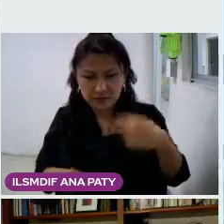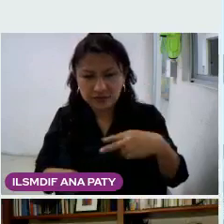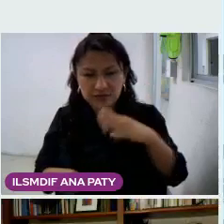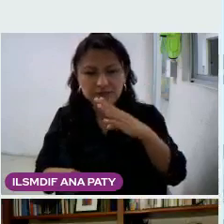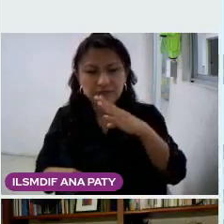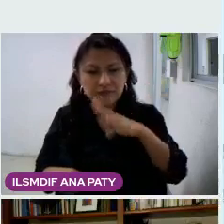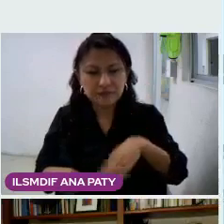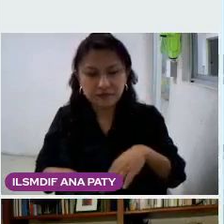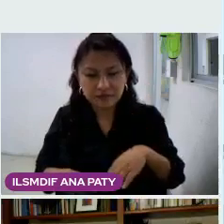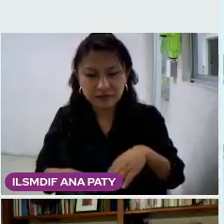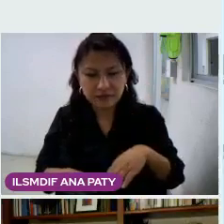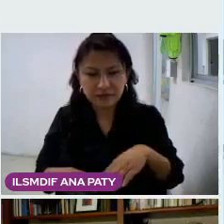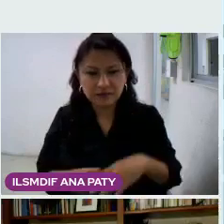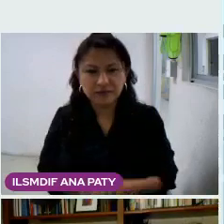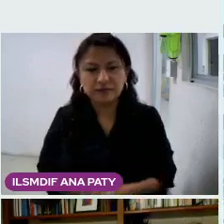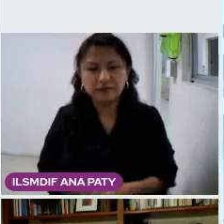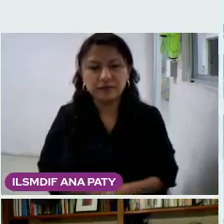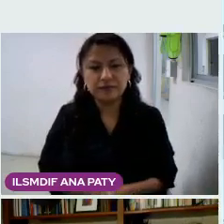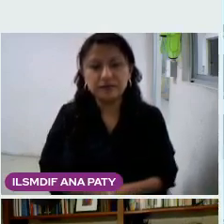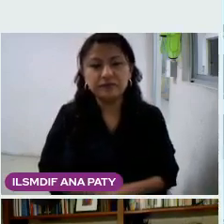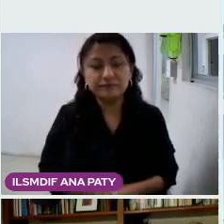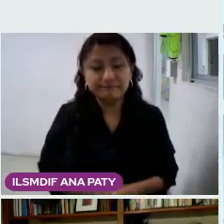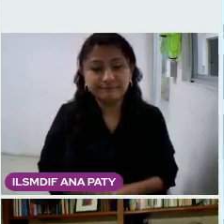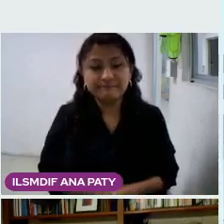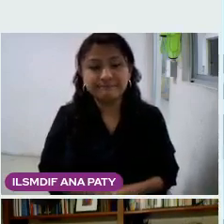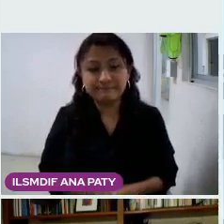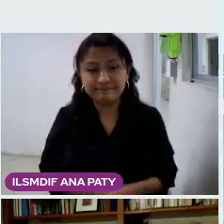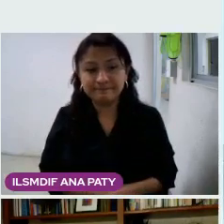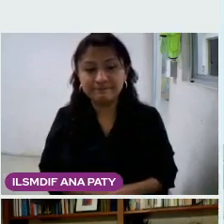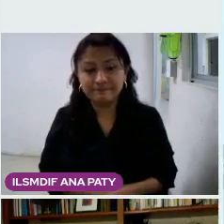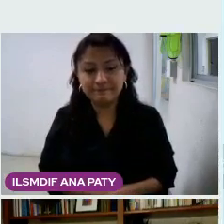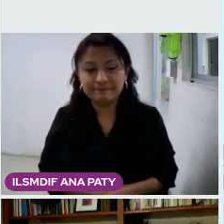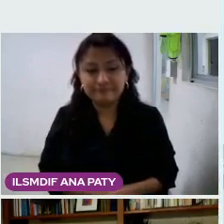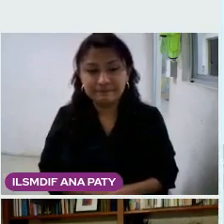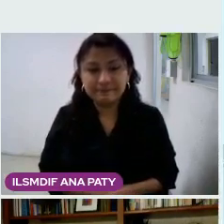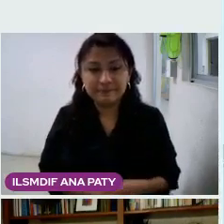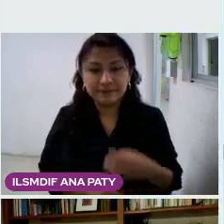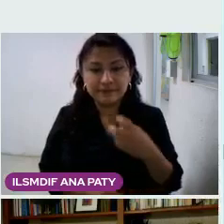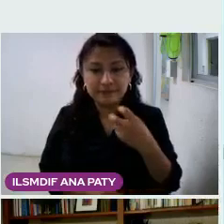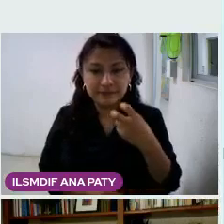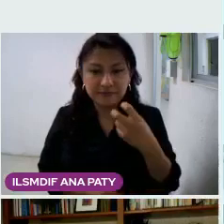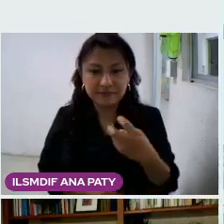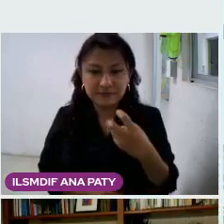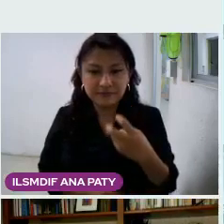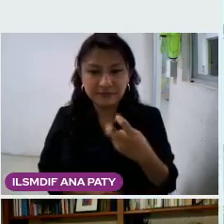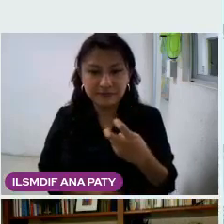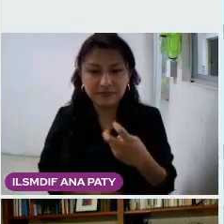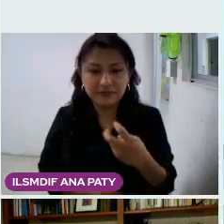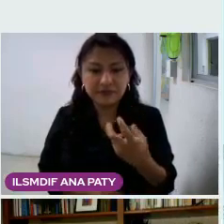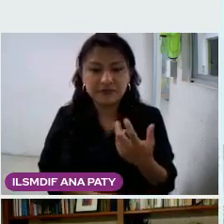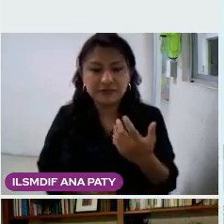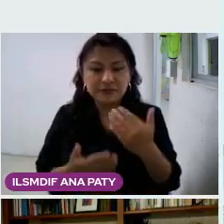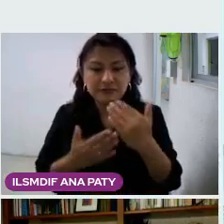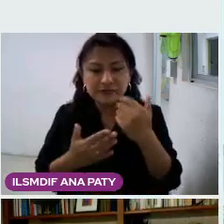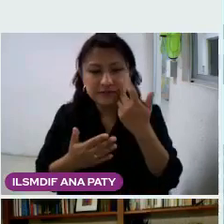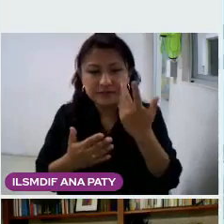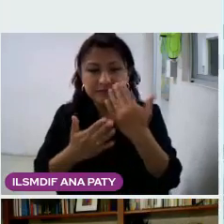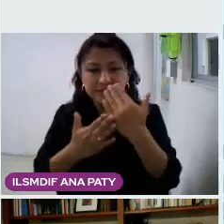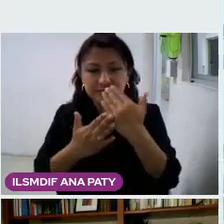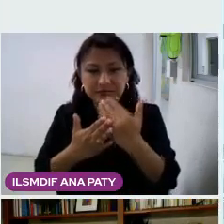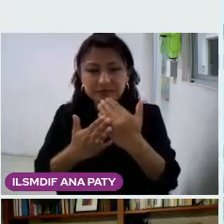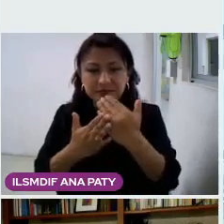se piensa. Entonces, suele suceder que van muy inferior en su desarrollo a